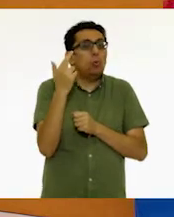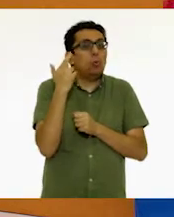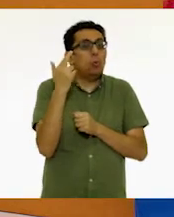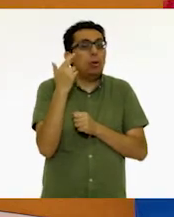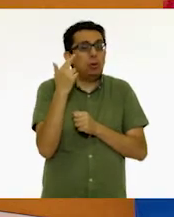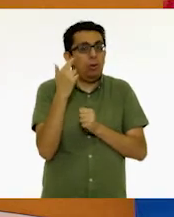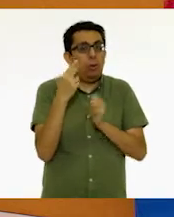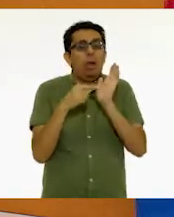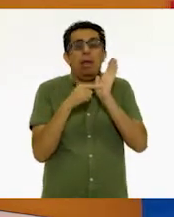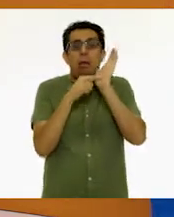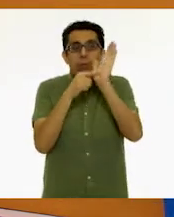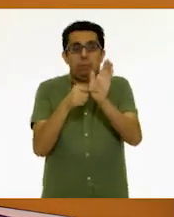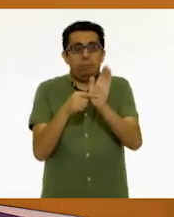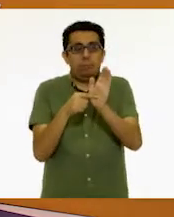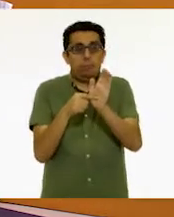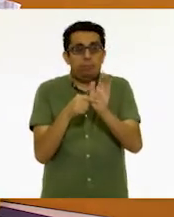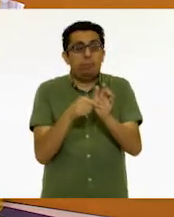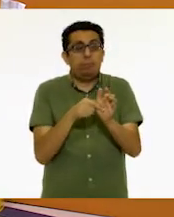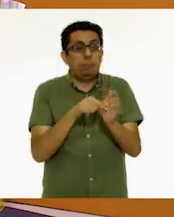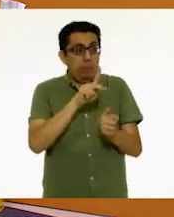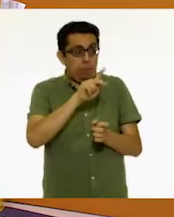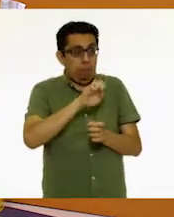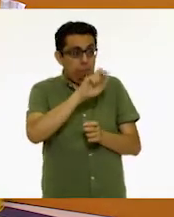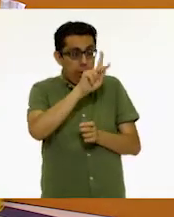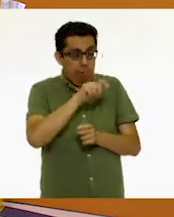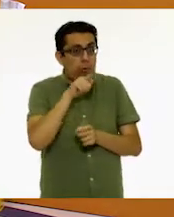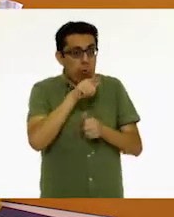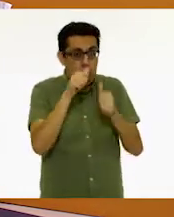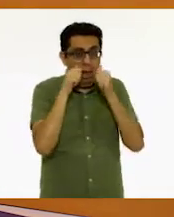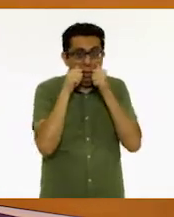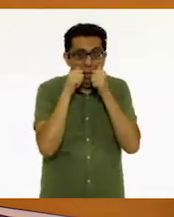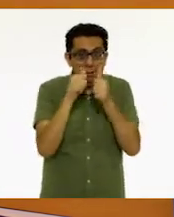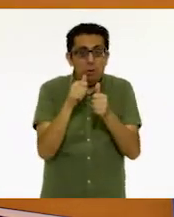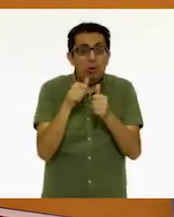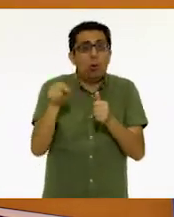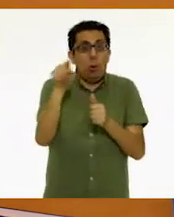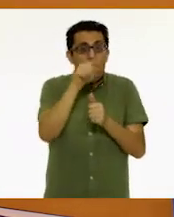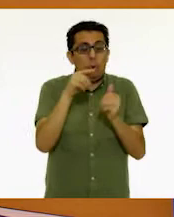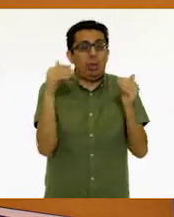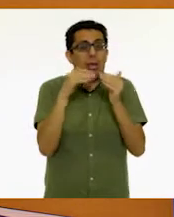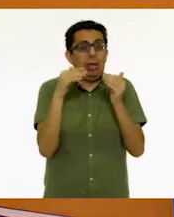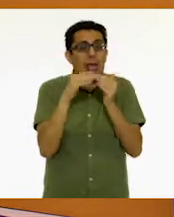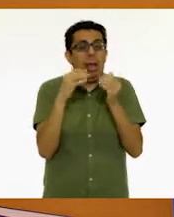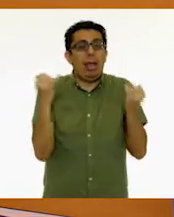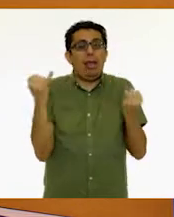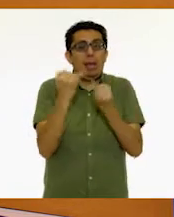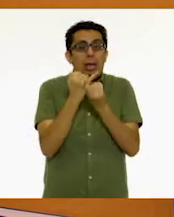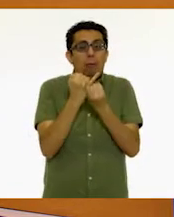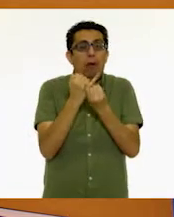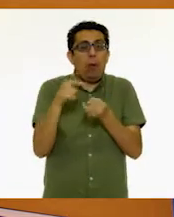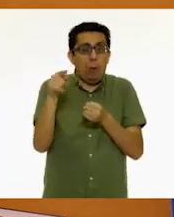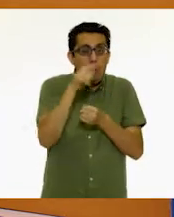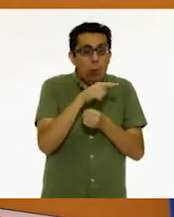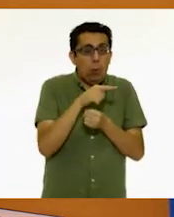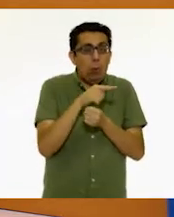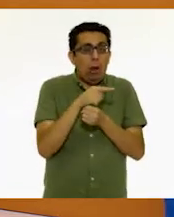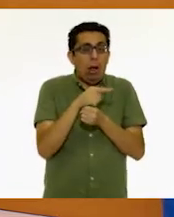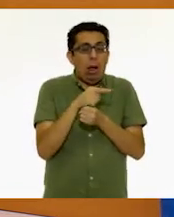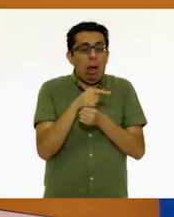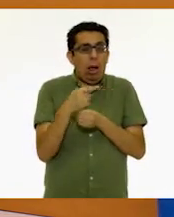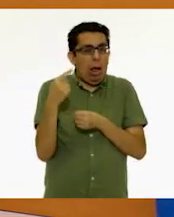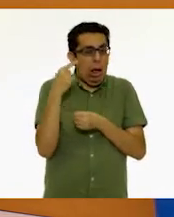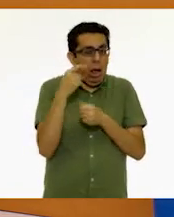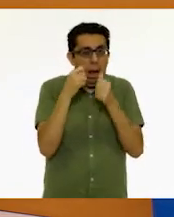a poner ahorita. Entonces, Pepe, tú vas a poner muchísima atención. Muy bien. Y allá en casita los invito a que también paren muy bien esa